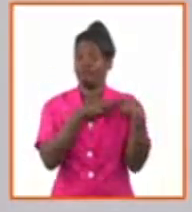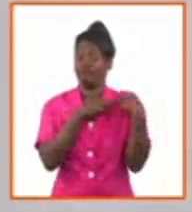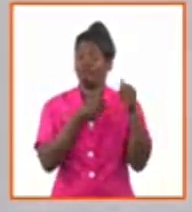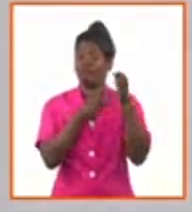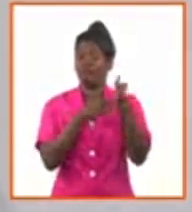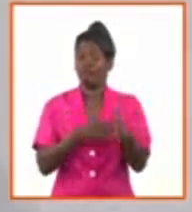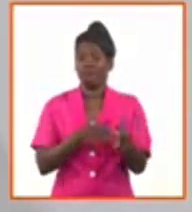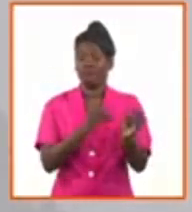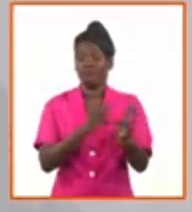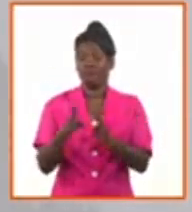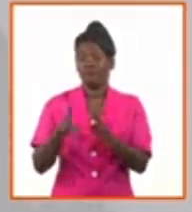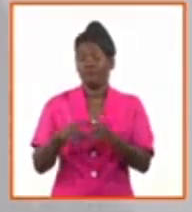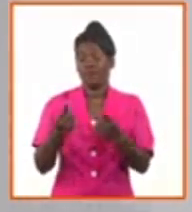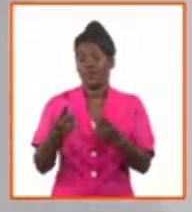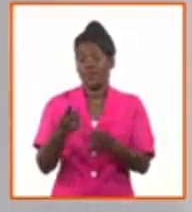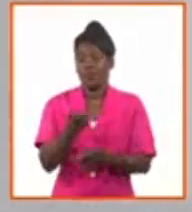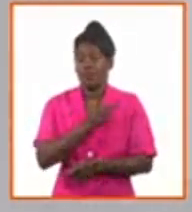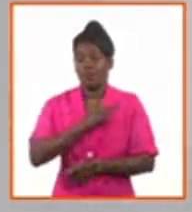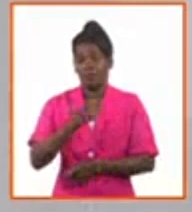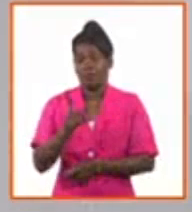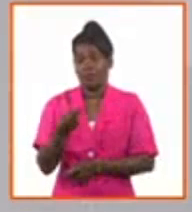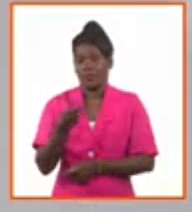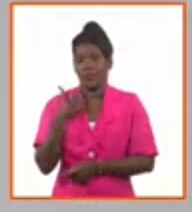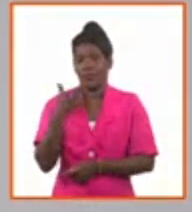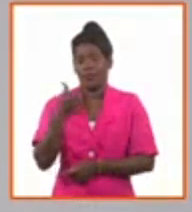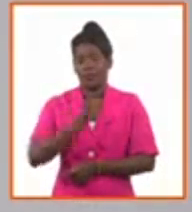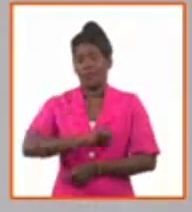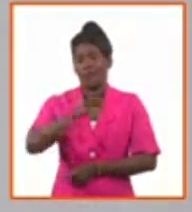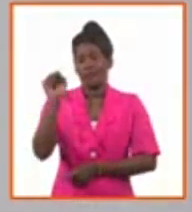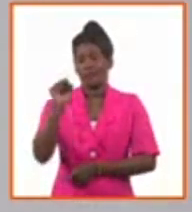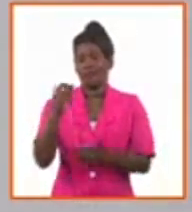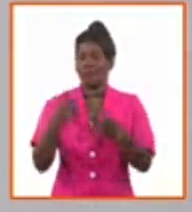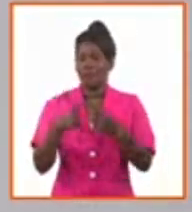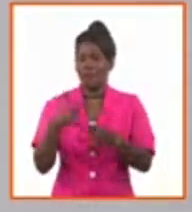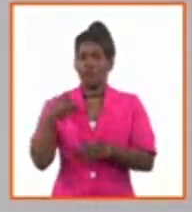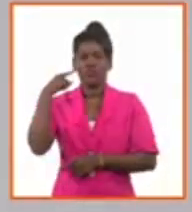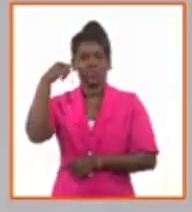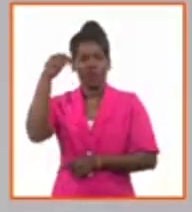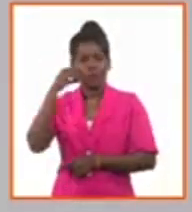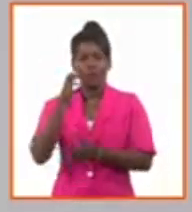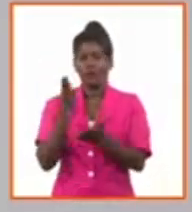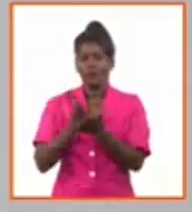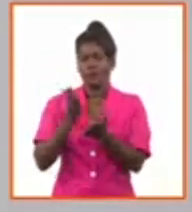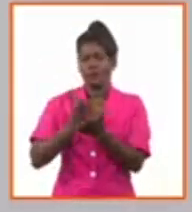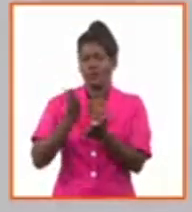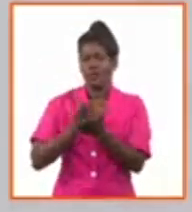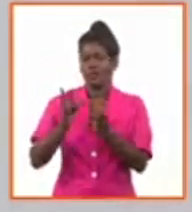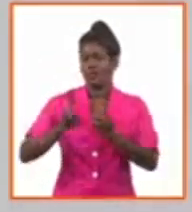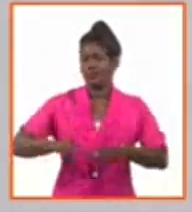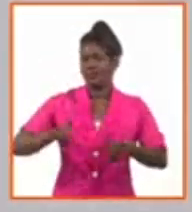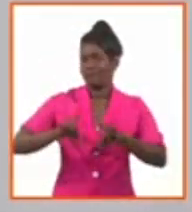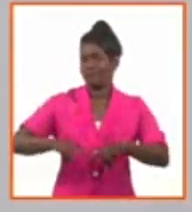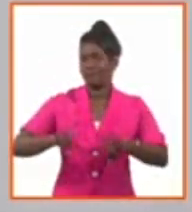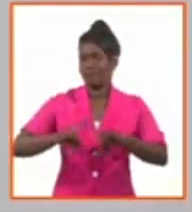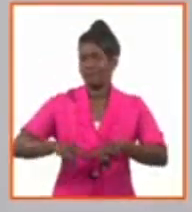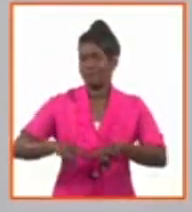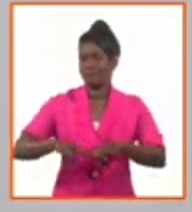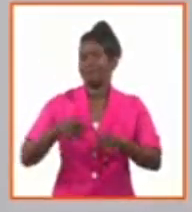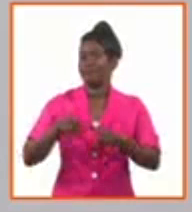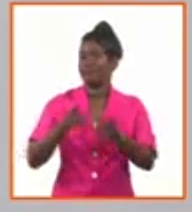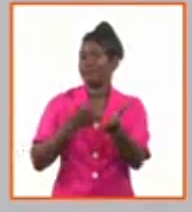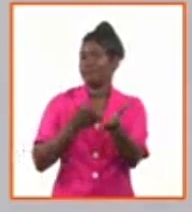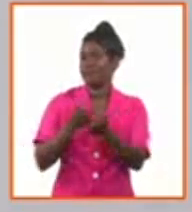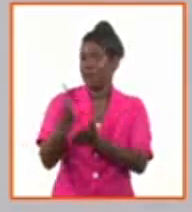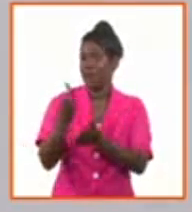ser conscientes, con la voluntad moral de trascender las paredes universitarias, a no apartarnos de esa